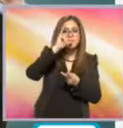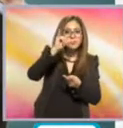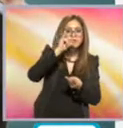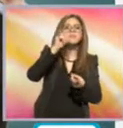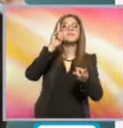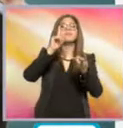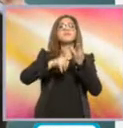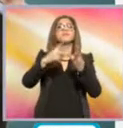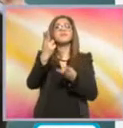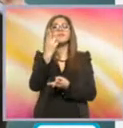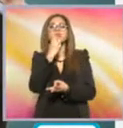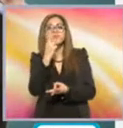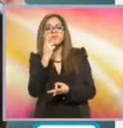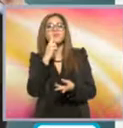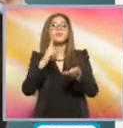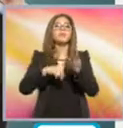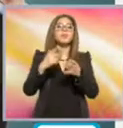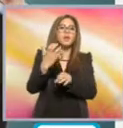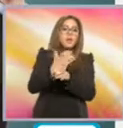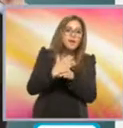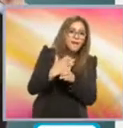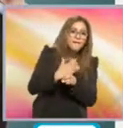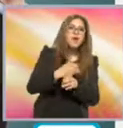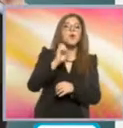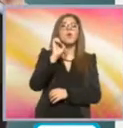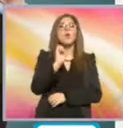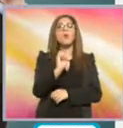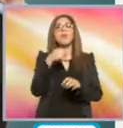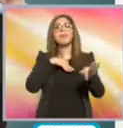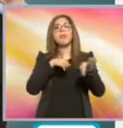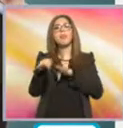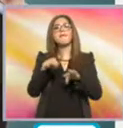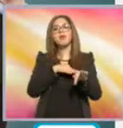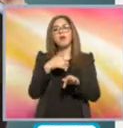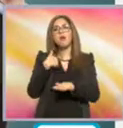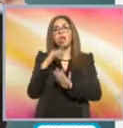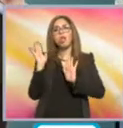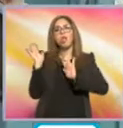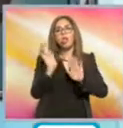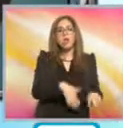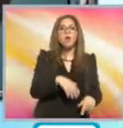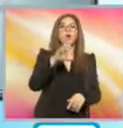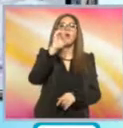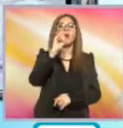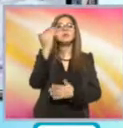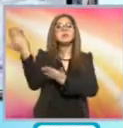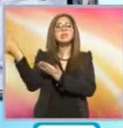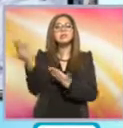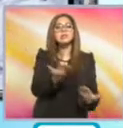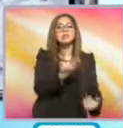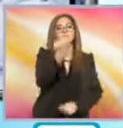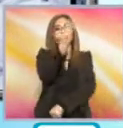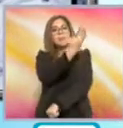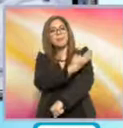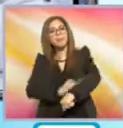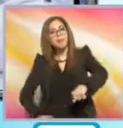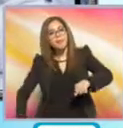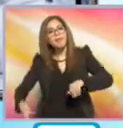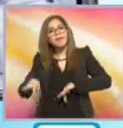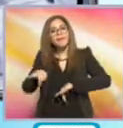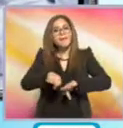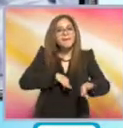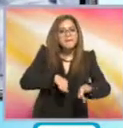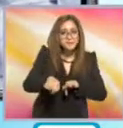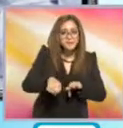cafeína, o por ejemplo ausentismo en los trabajos, ausentismo o retardos, constantemente llegar tarde. Desinterés,